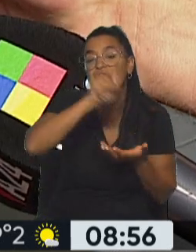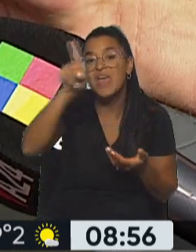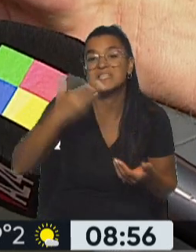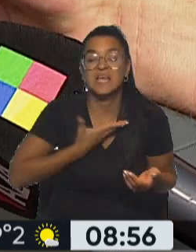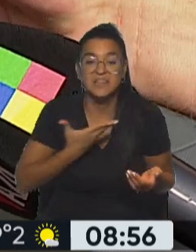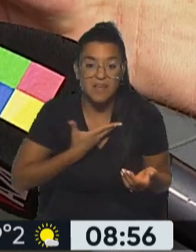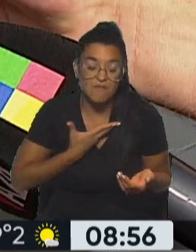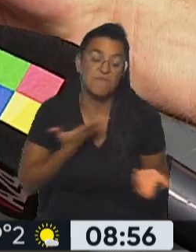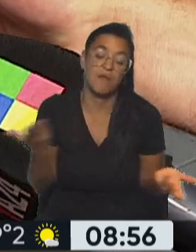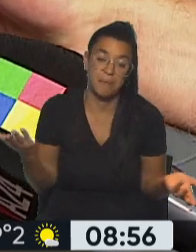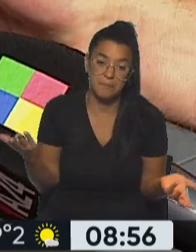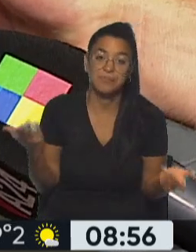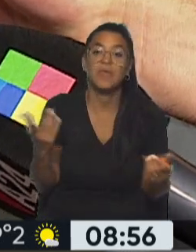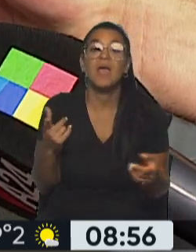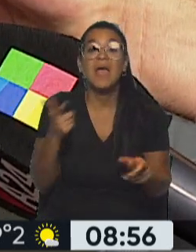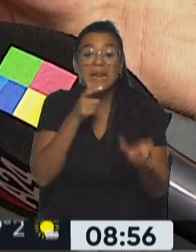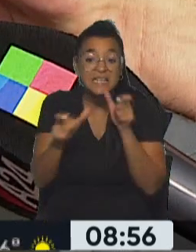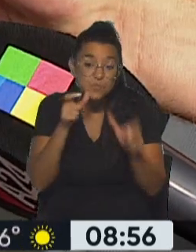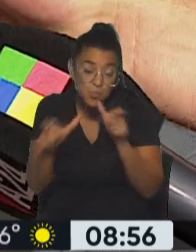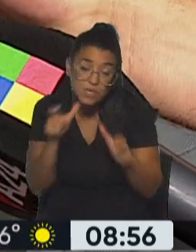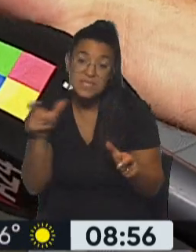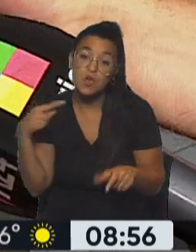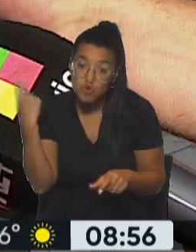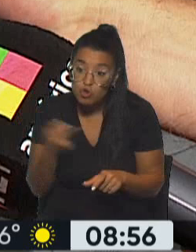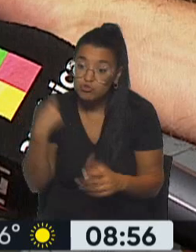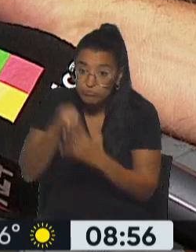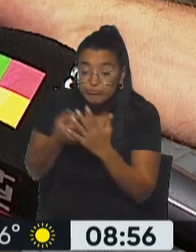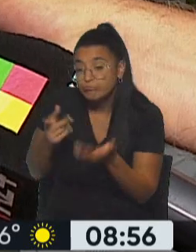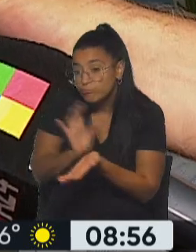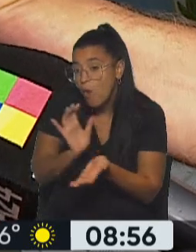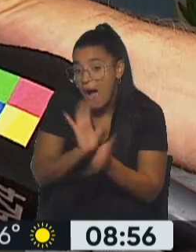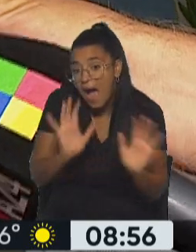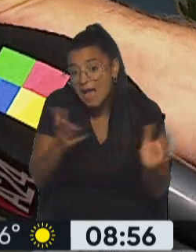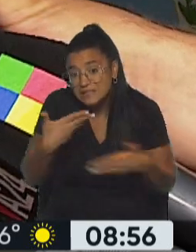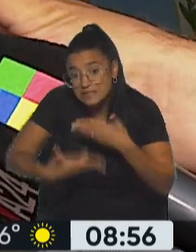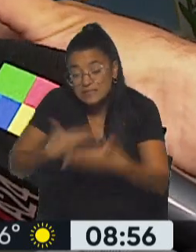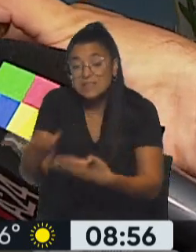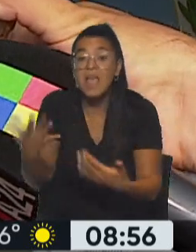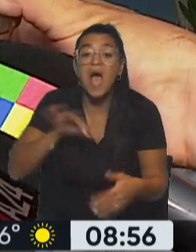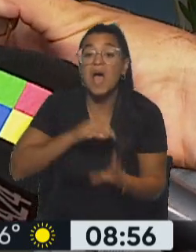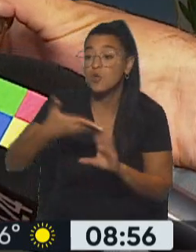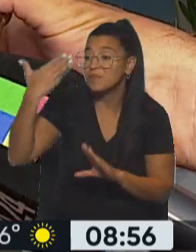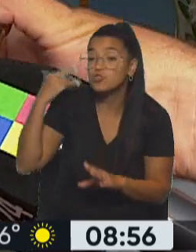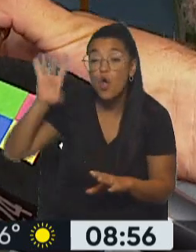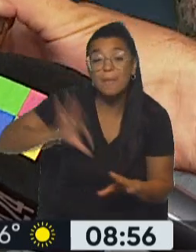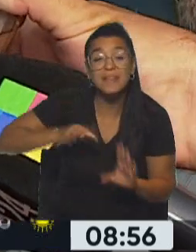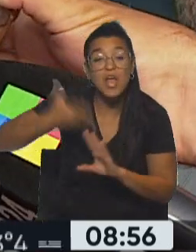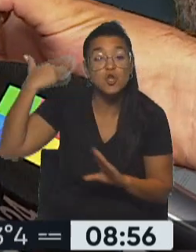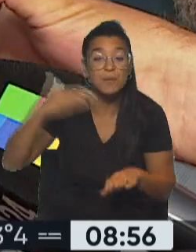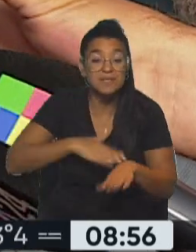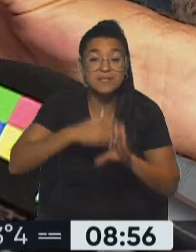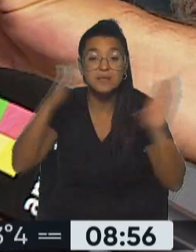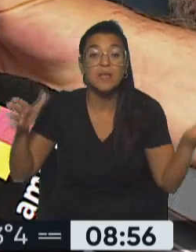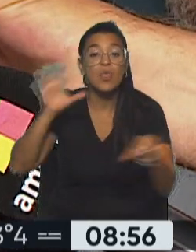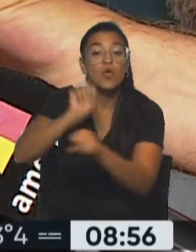Público Fiscal Federal. Y las respuestas son las que nosotros estamos exhibiendo. El año pasado, solamente el año pasado,